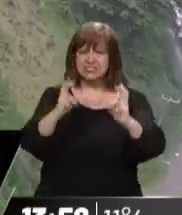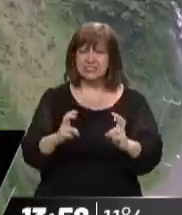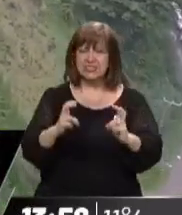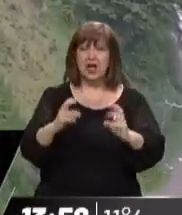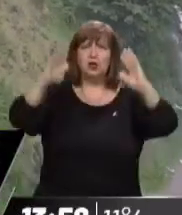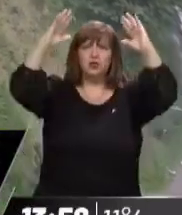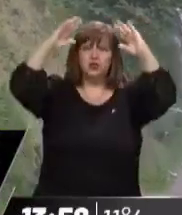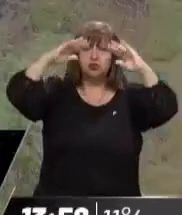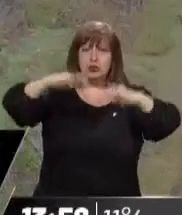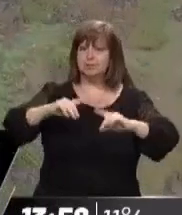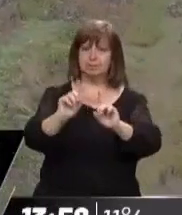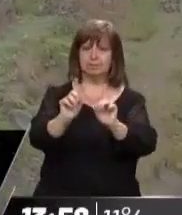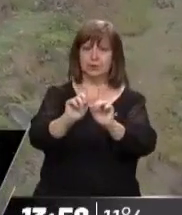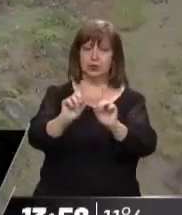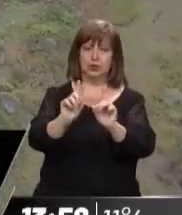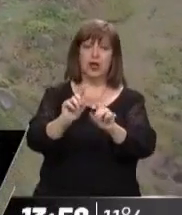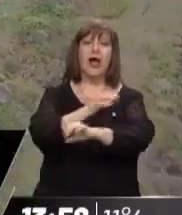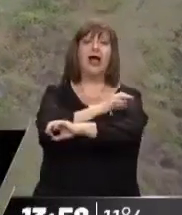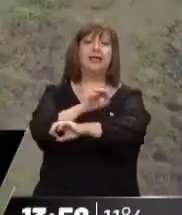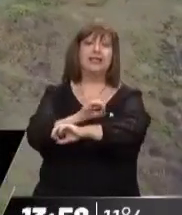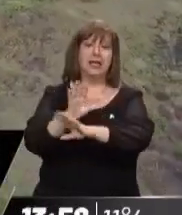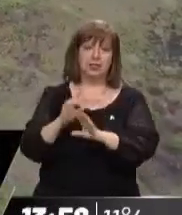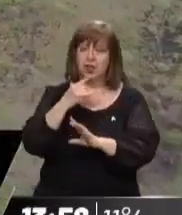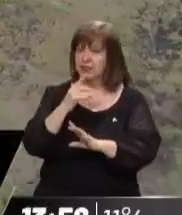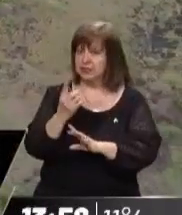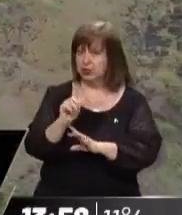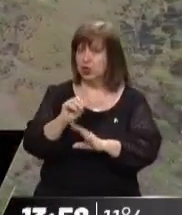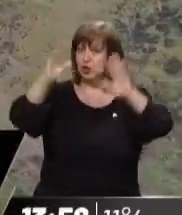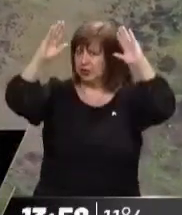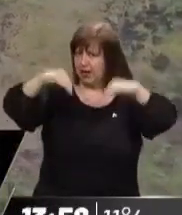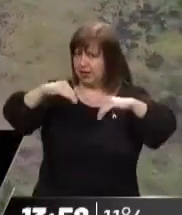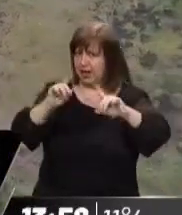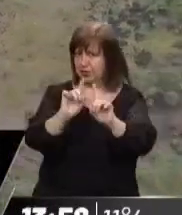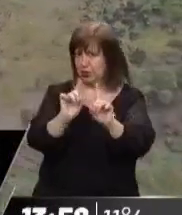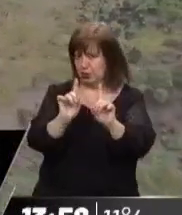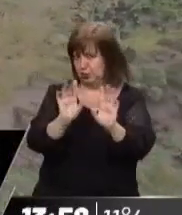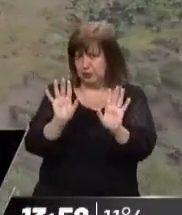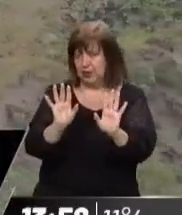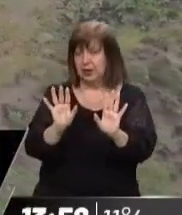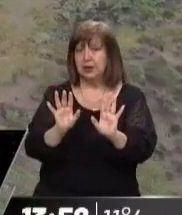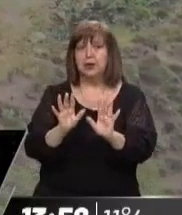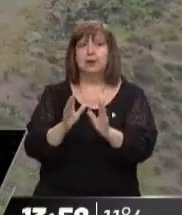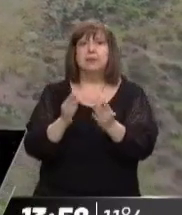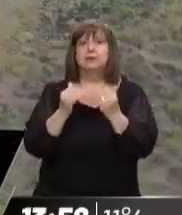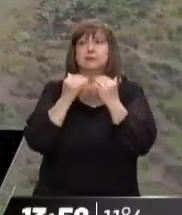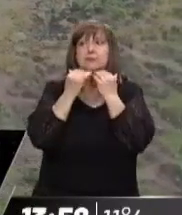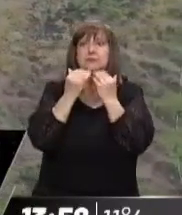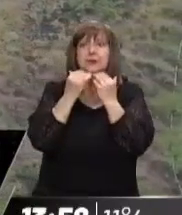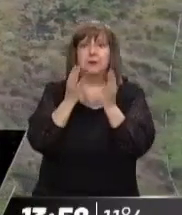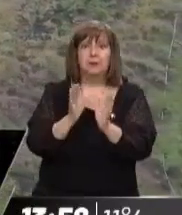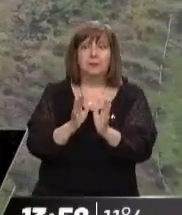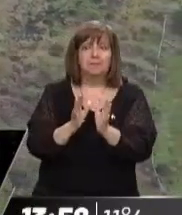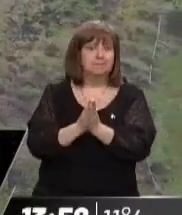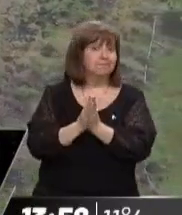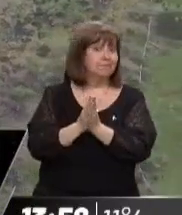perfecto Sí eso es lo que dicen tampoco nadie lo puede Ni tampoco claro es que tampoco nadie le puede decir sí quédense